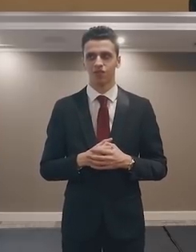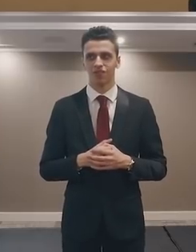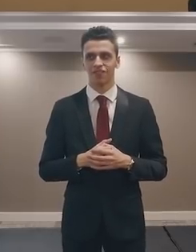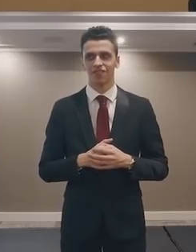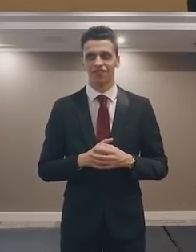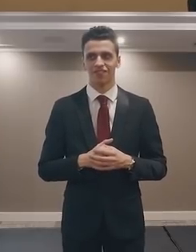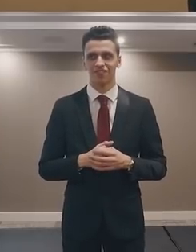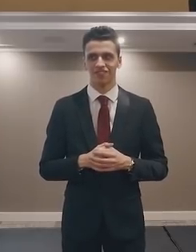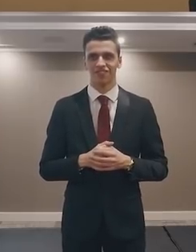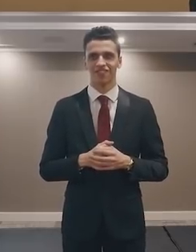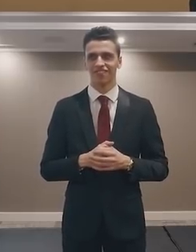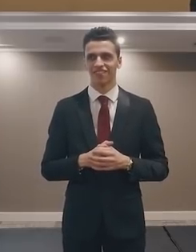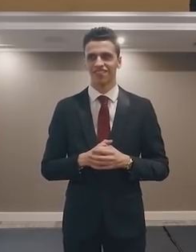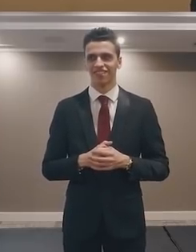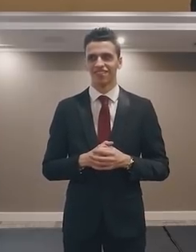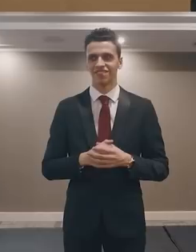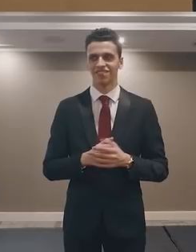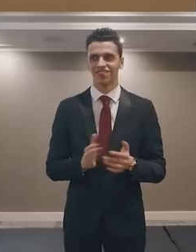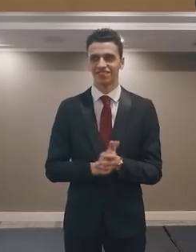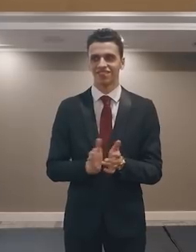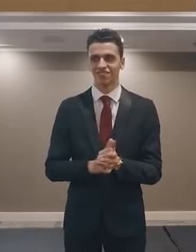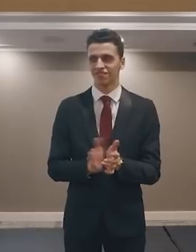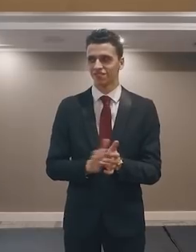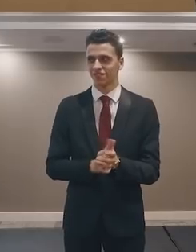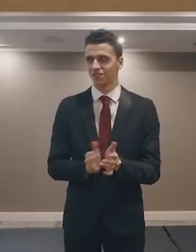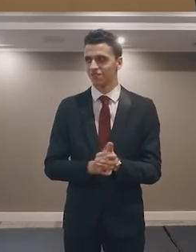500 bien un aplauso para que la sacamos